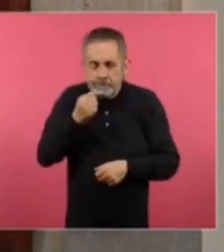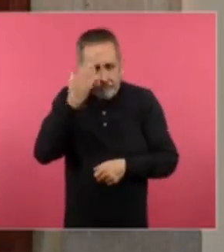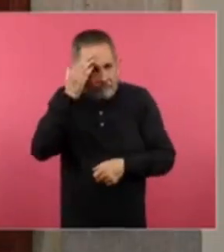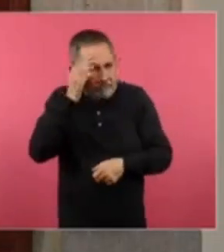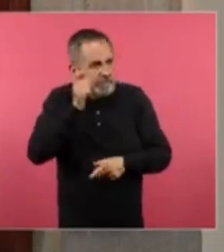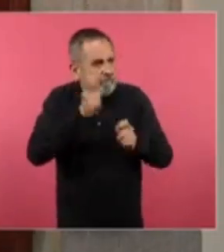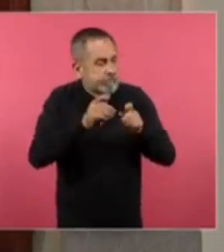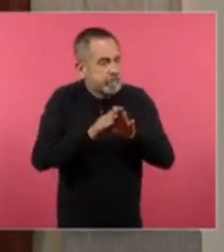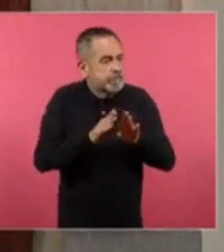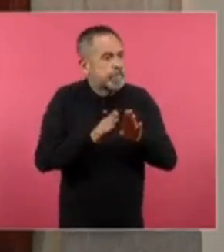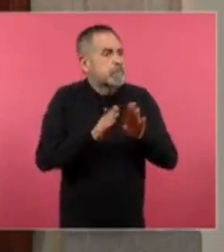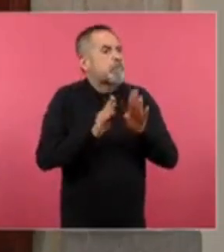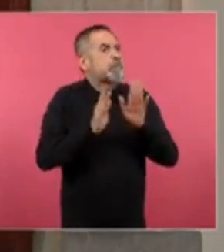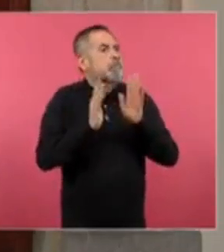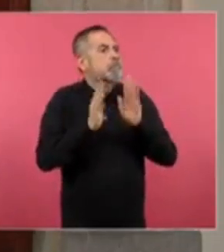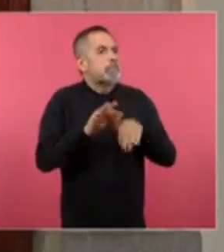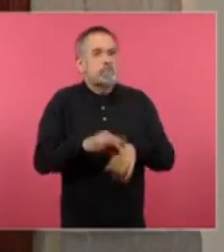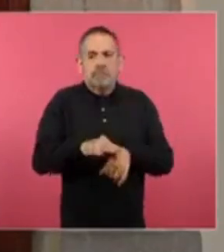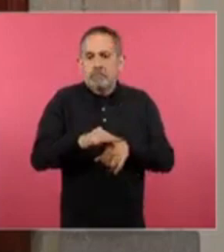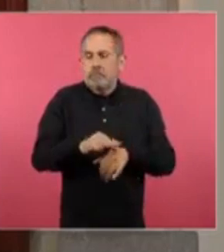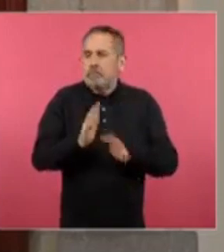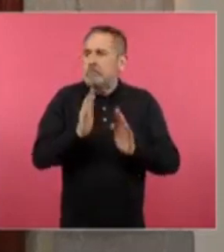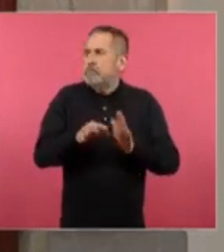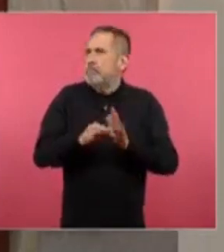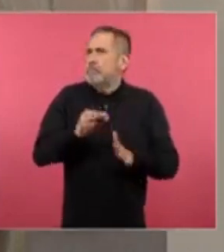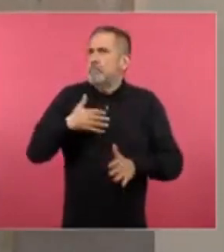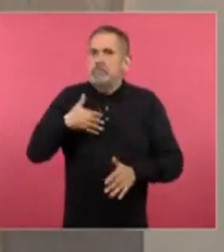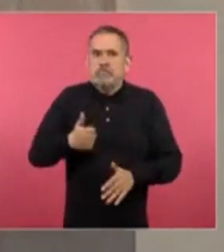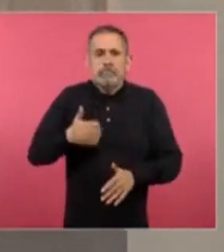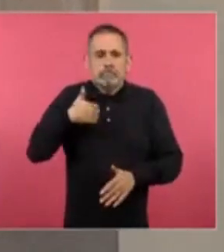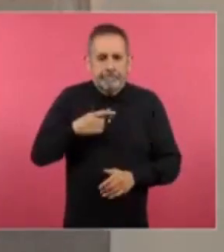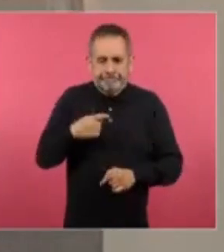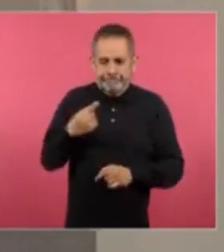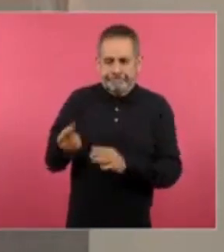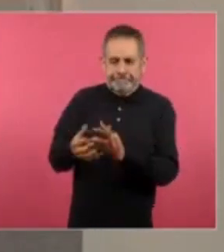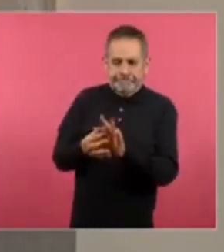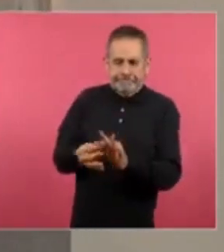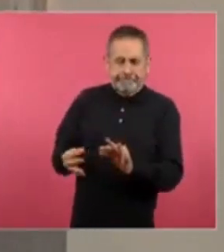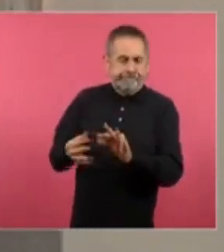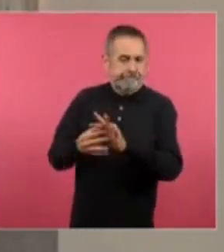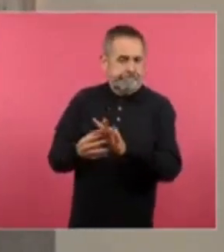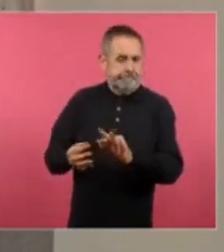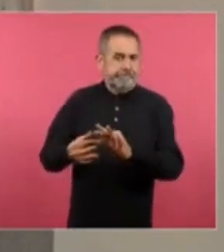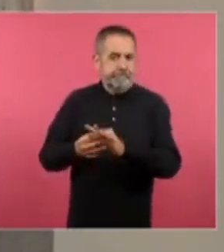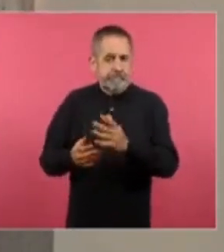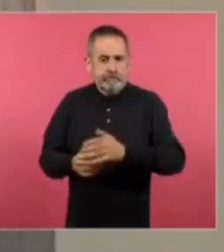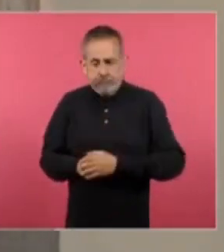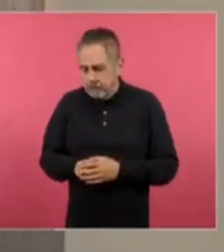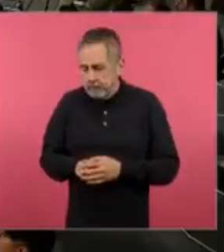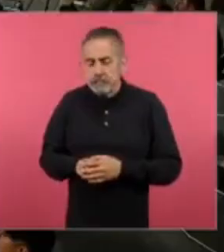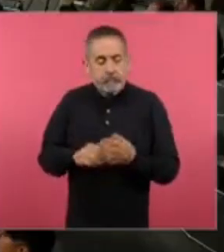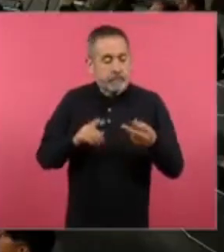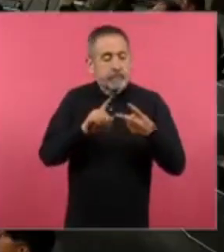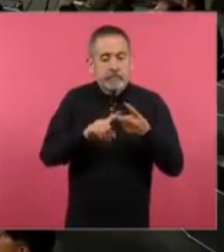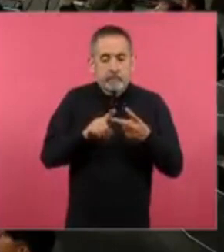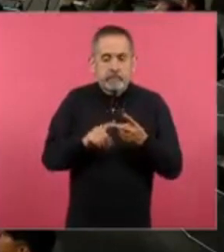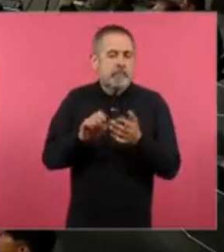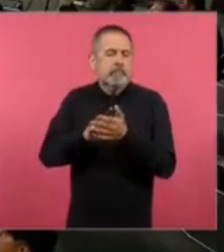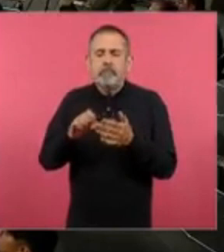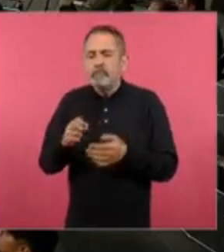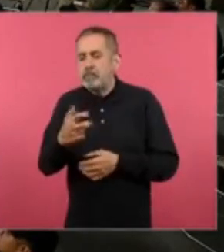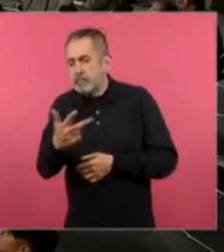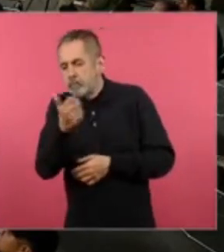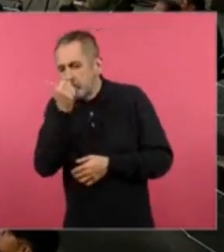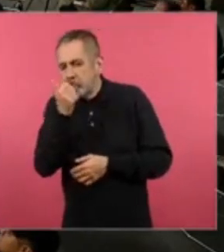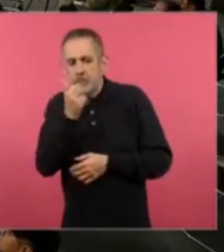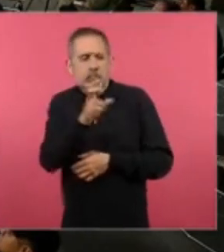pero que nunca le ponemos mucha atención. Implica identificar regularidades. Tenemos 8 alumnos o